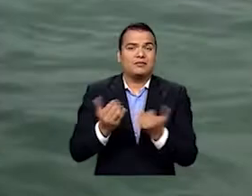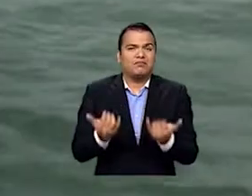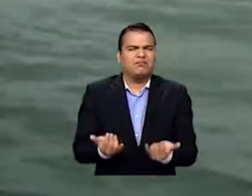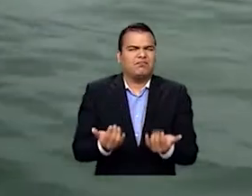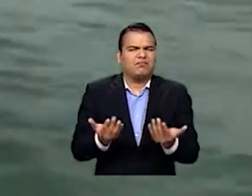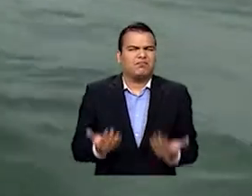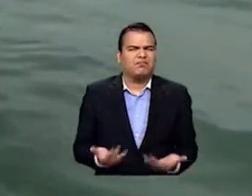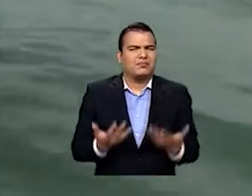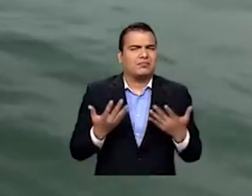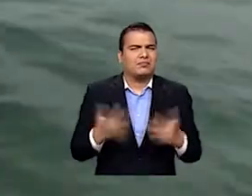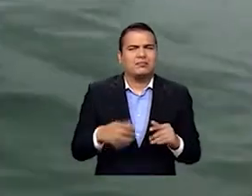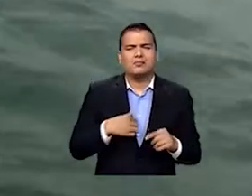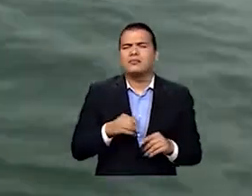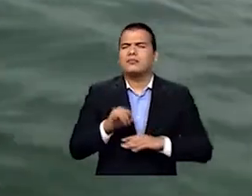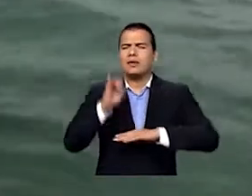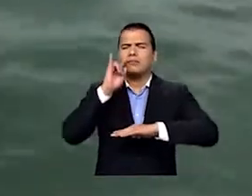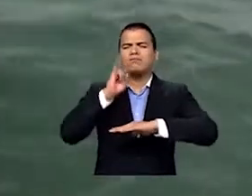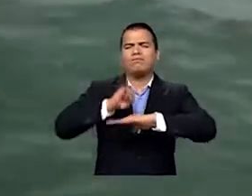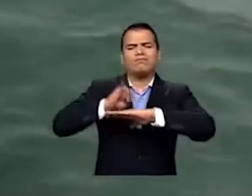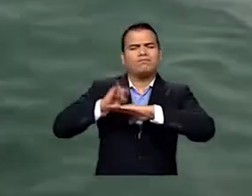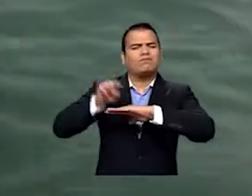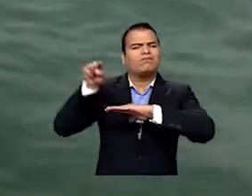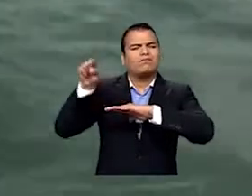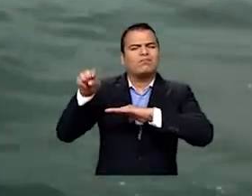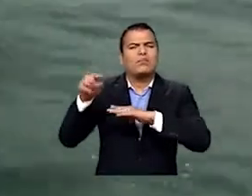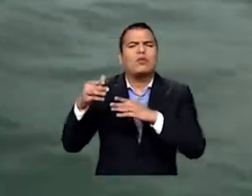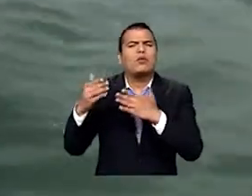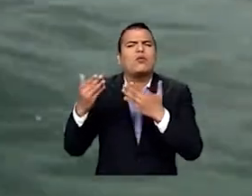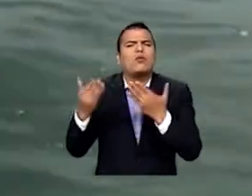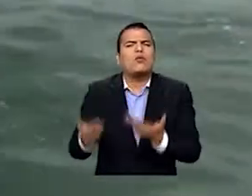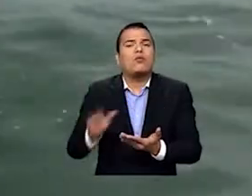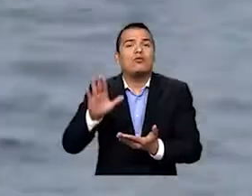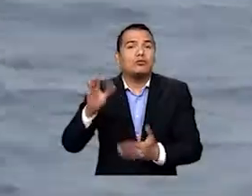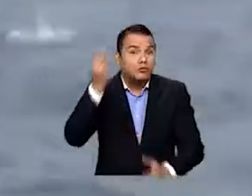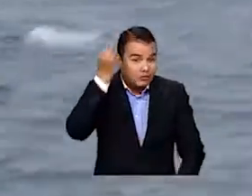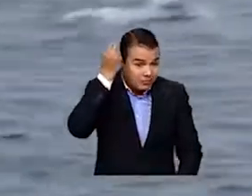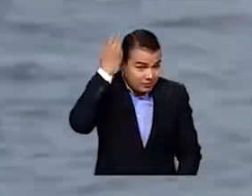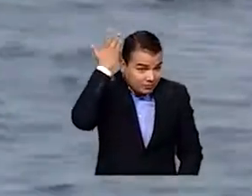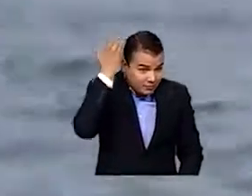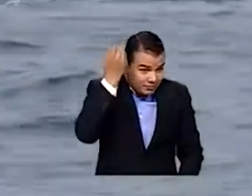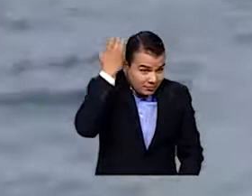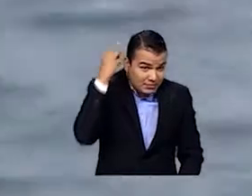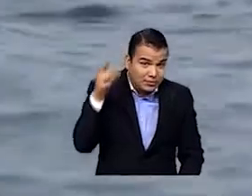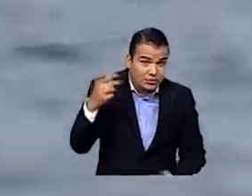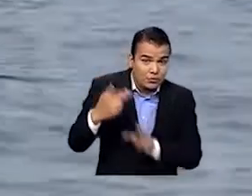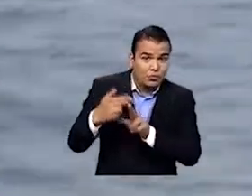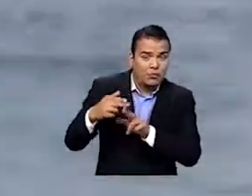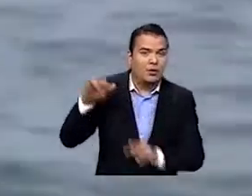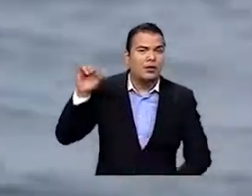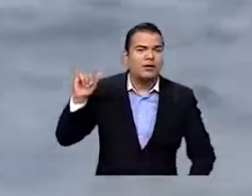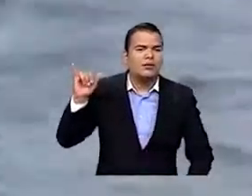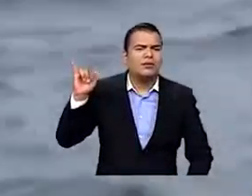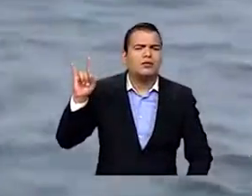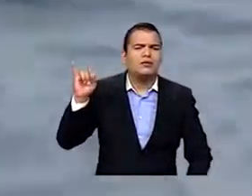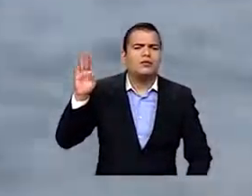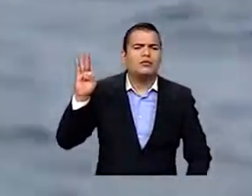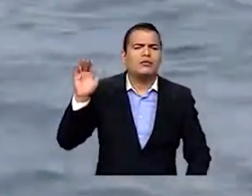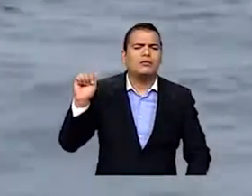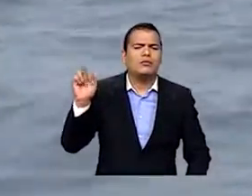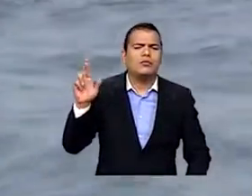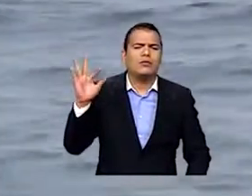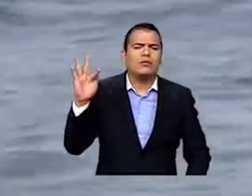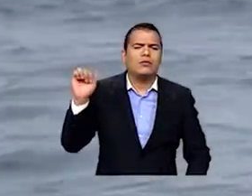haciendo un recorrido de monitoreo para observar el comportamiento de las ballenas jorobadas o yubartas. Recordemos que estas